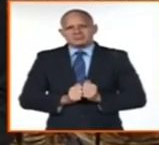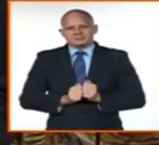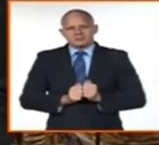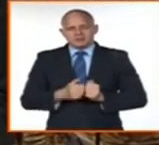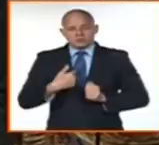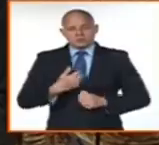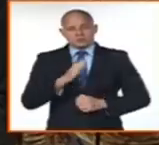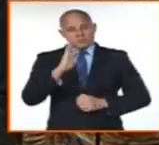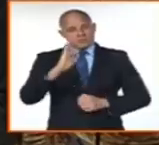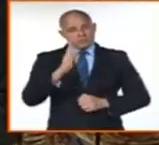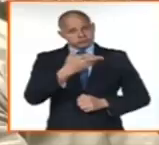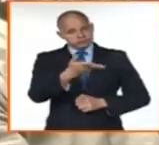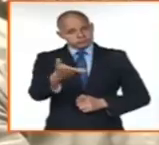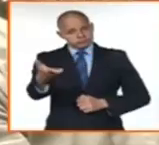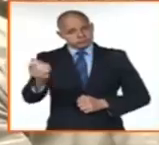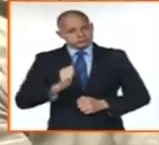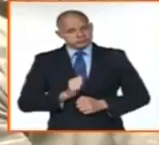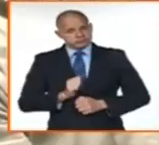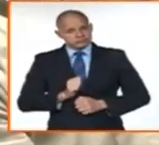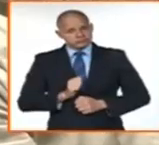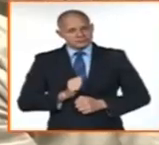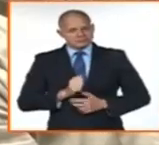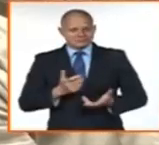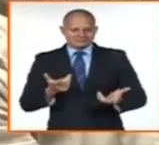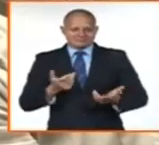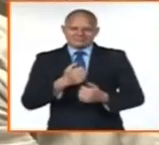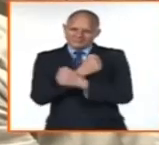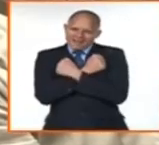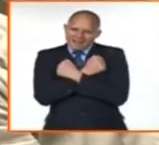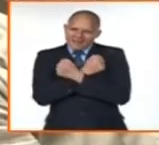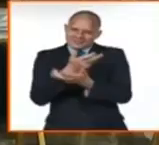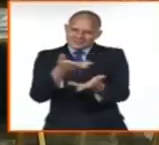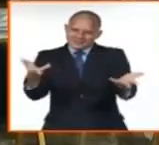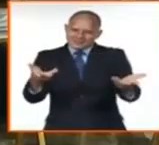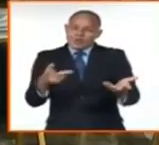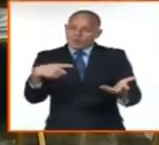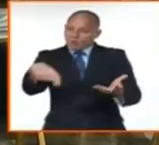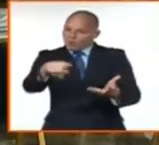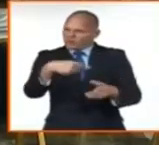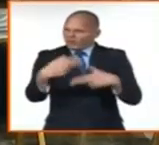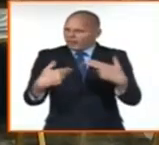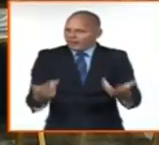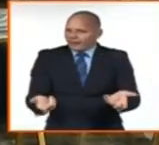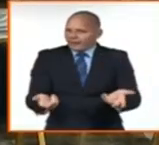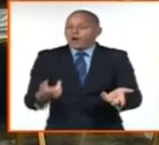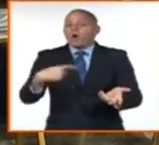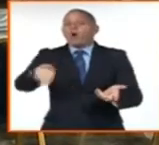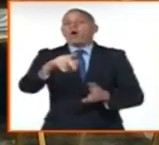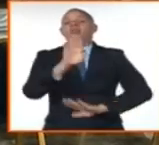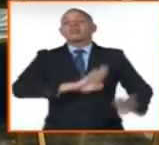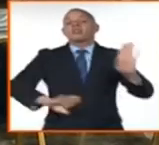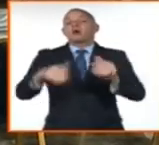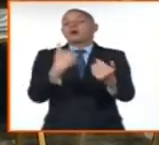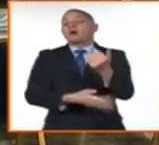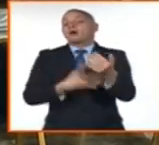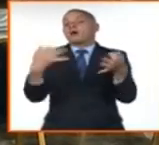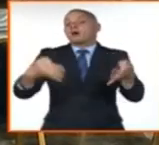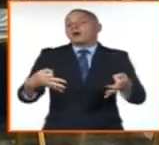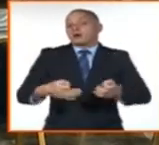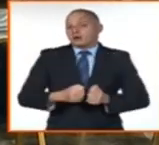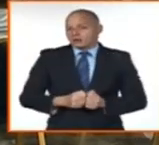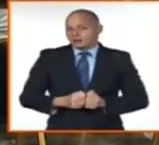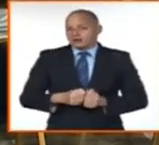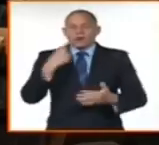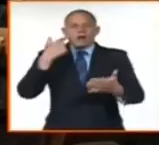y sobre todo el cariño por lo que ustedes hacen, defendiendo la verdad, que es también una manera de respetar a nuestros